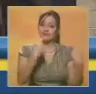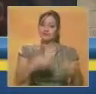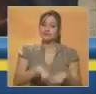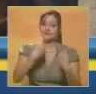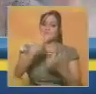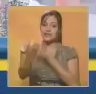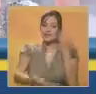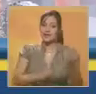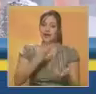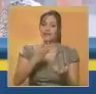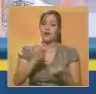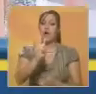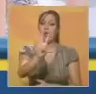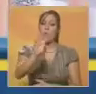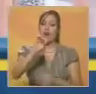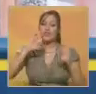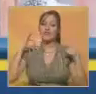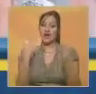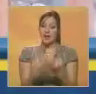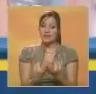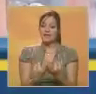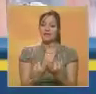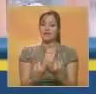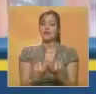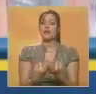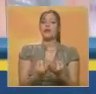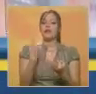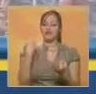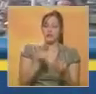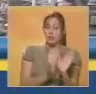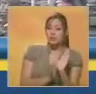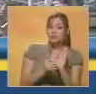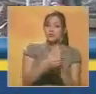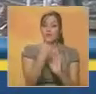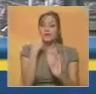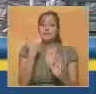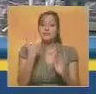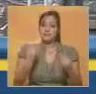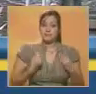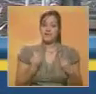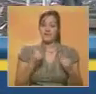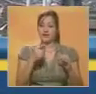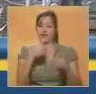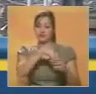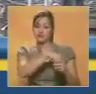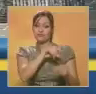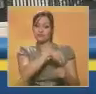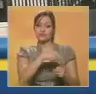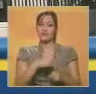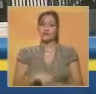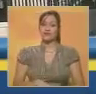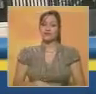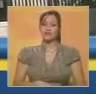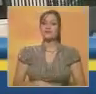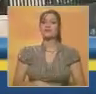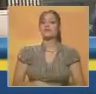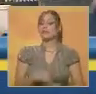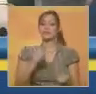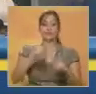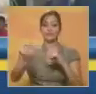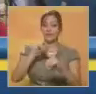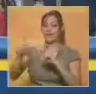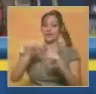de las llamas 40 familias que permanecen refugiadas en espacios del centro de genética del municipio Plaza fueron